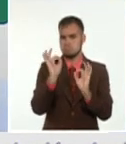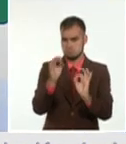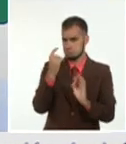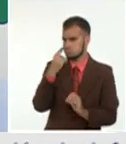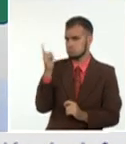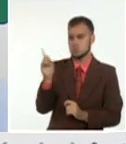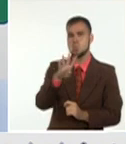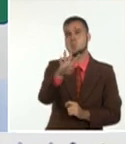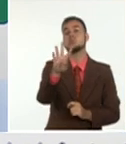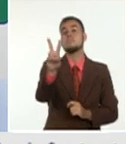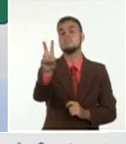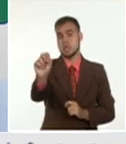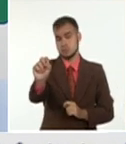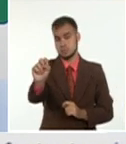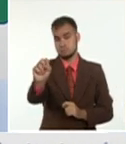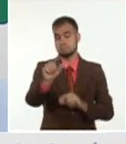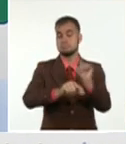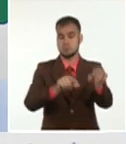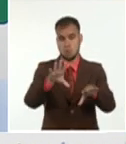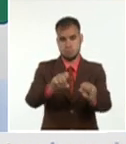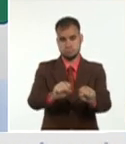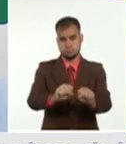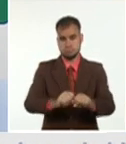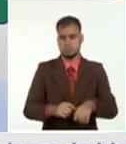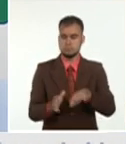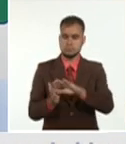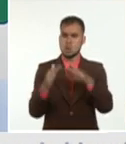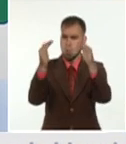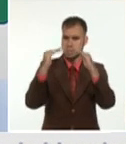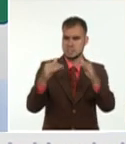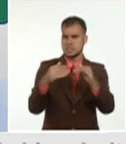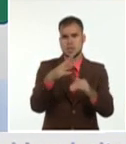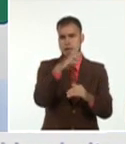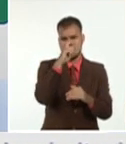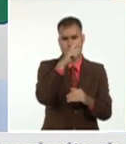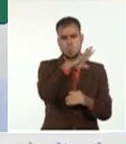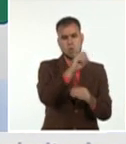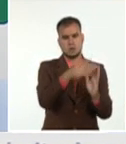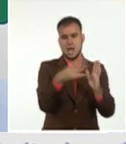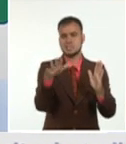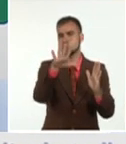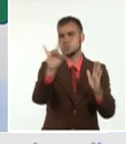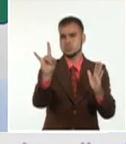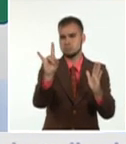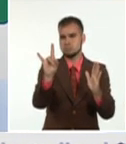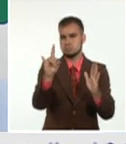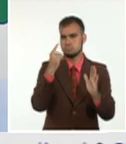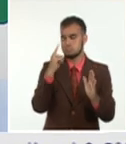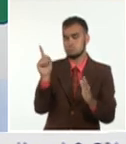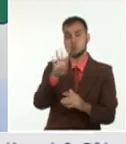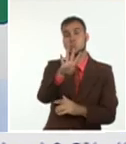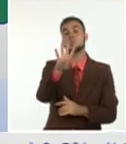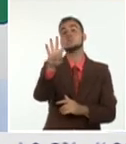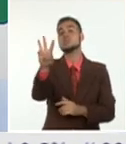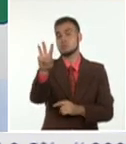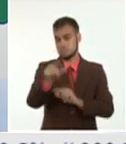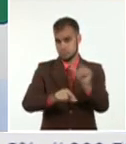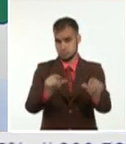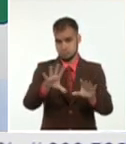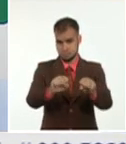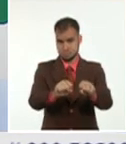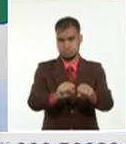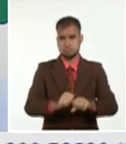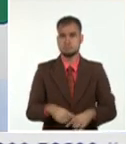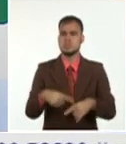420 personas. En el de 40 y 59, 443. Y en el de